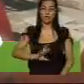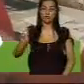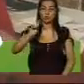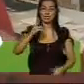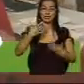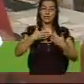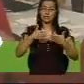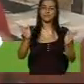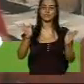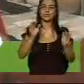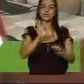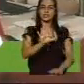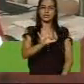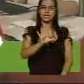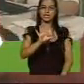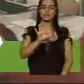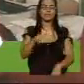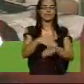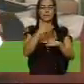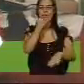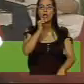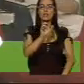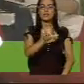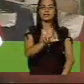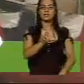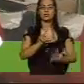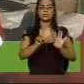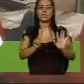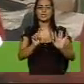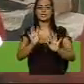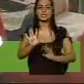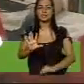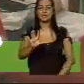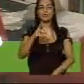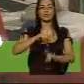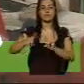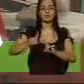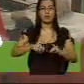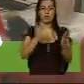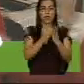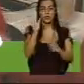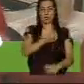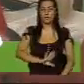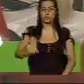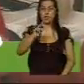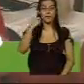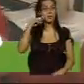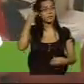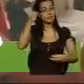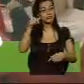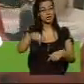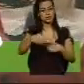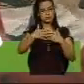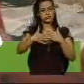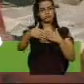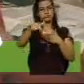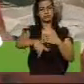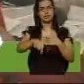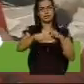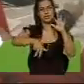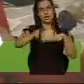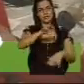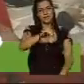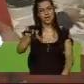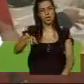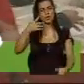momento tenemos abiertas 365 escuelas a nivel nacional, pero está previsto que para esta primera oleada en esos tres